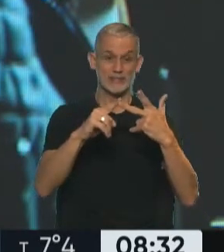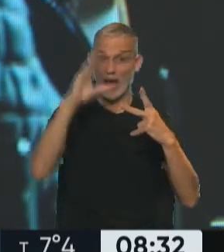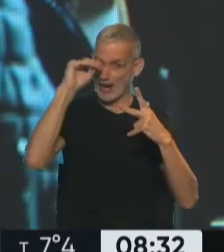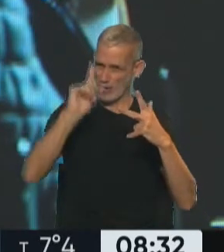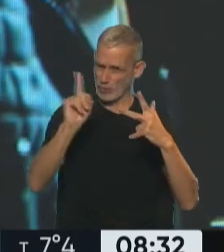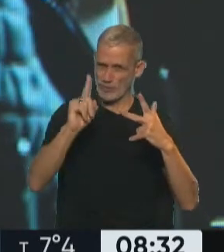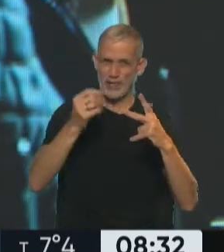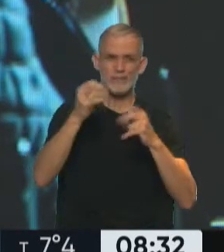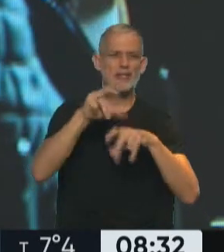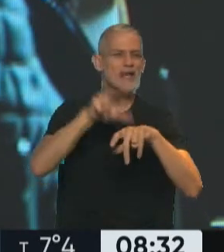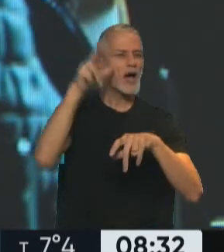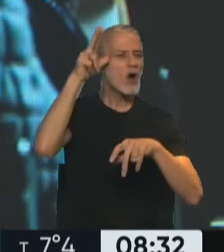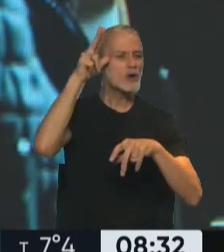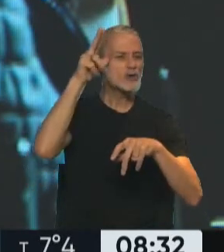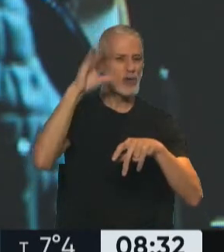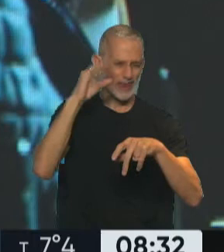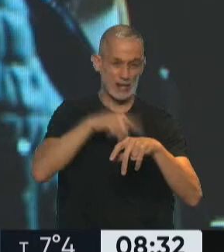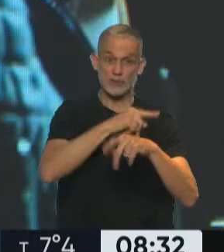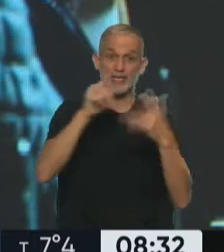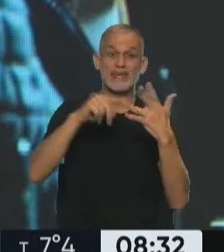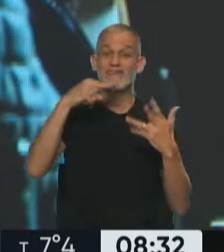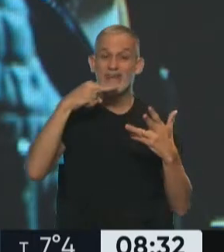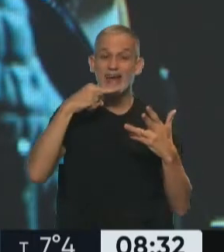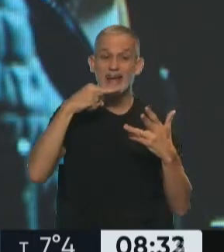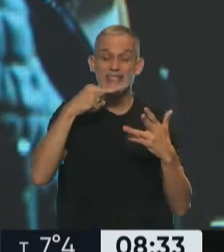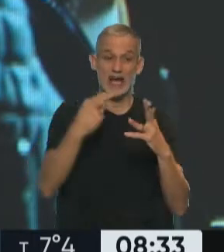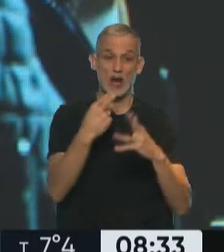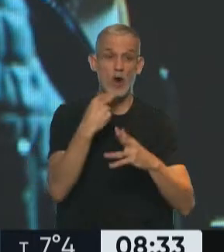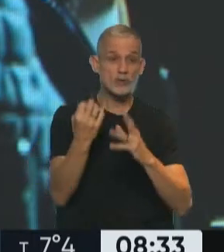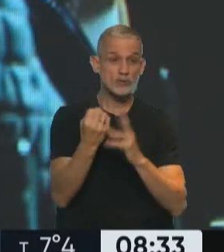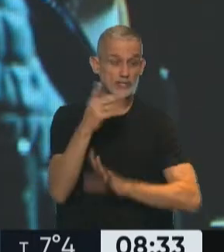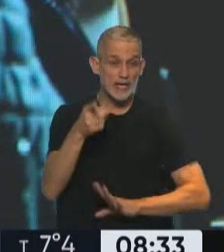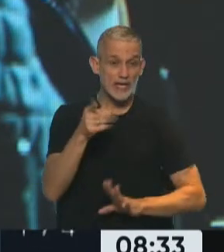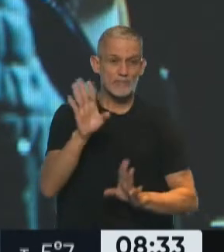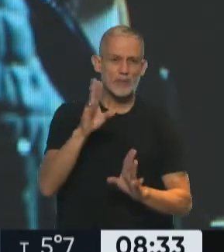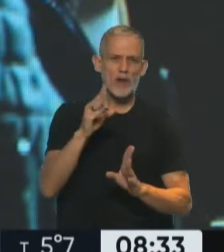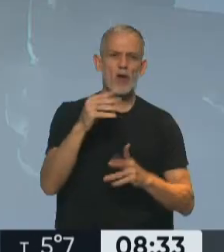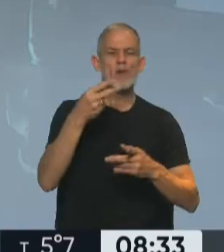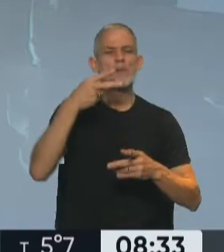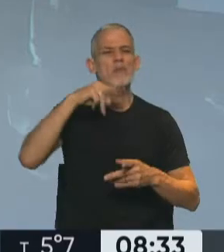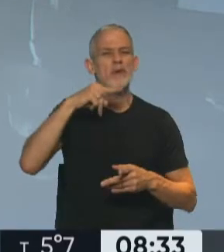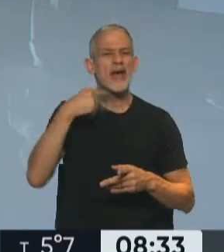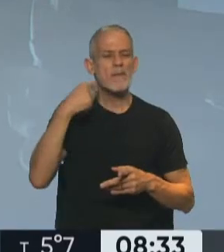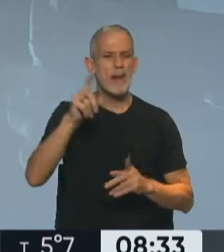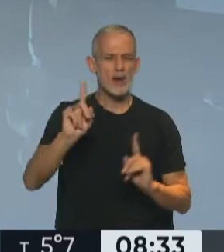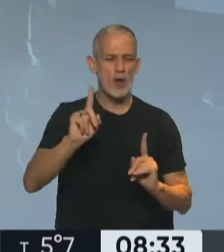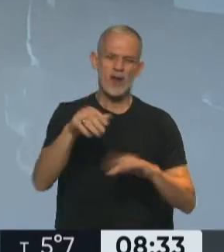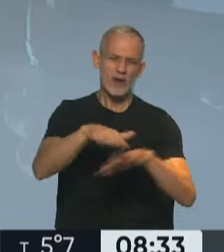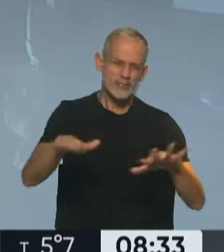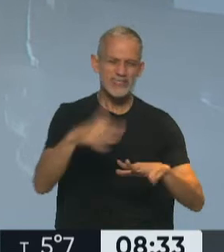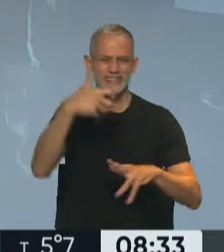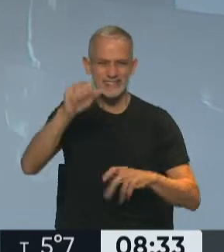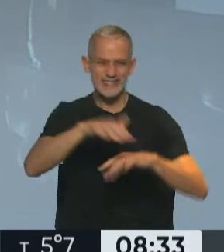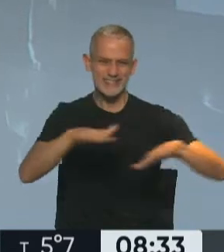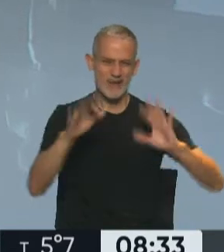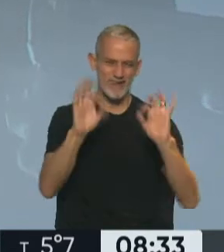noche, empezando a las 20 horas. Sí. Y el viernes una a las 11 horas con la película doblada en vez de subtitulada para los que quieren ir con chicos, chicas, por